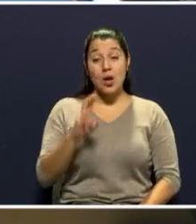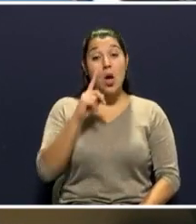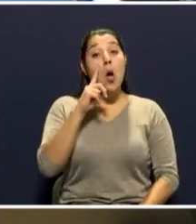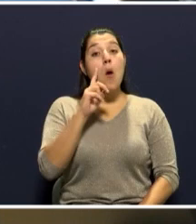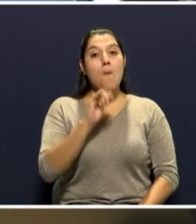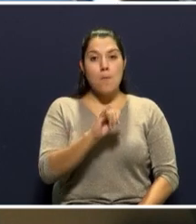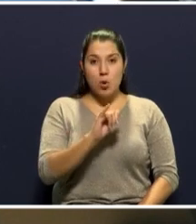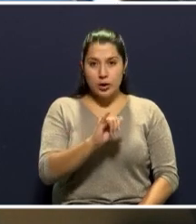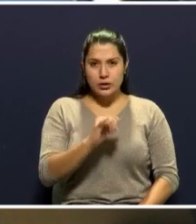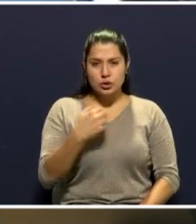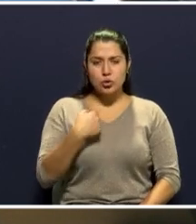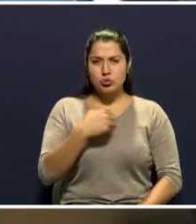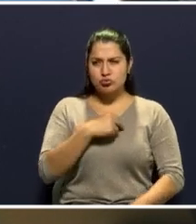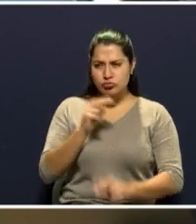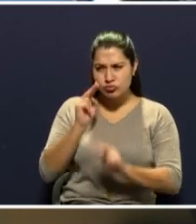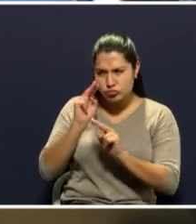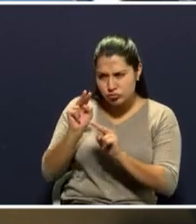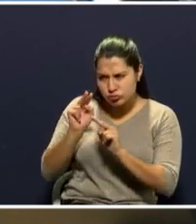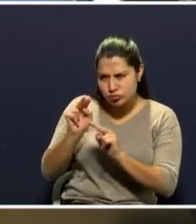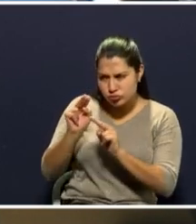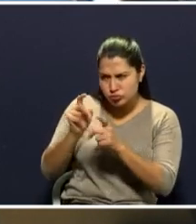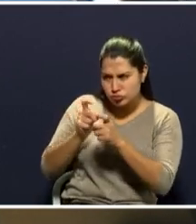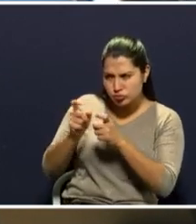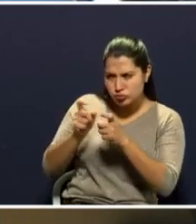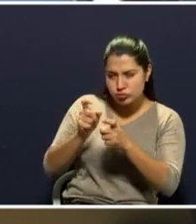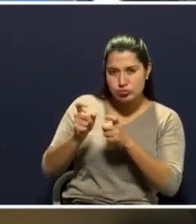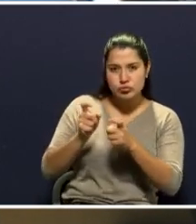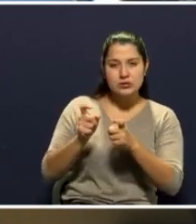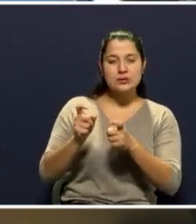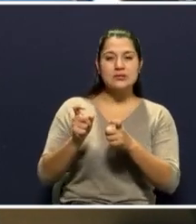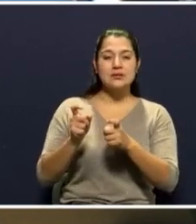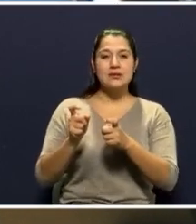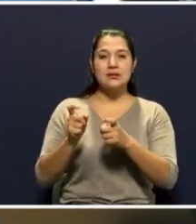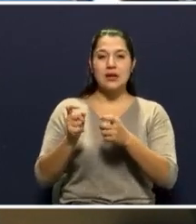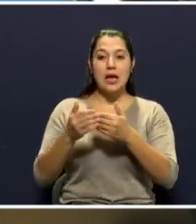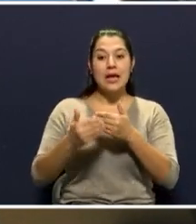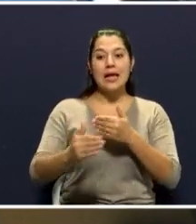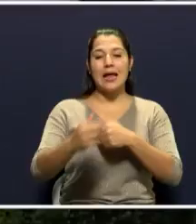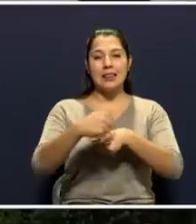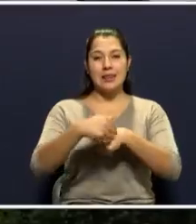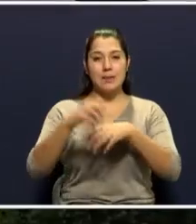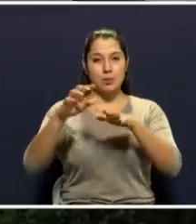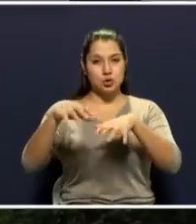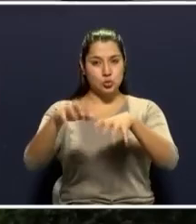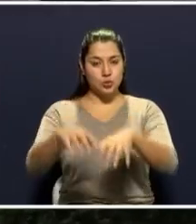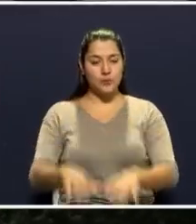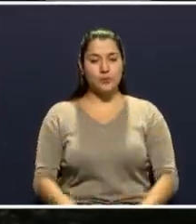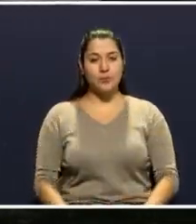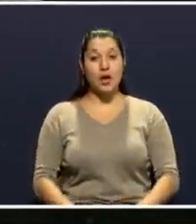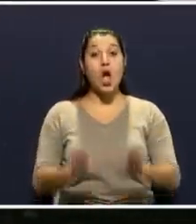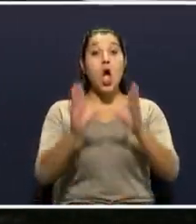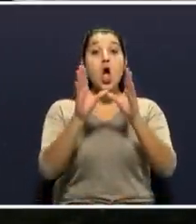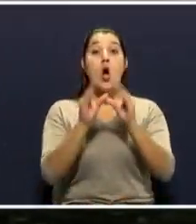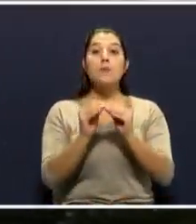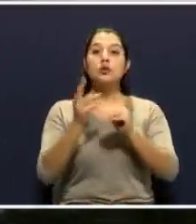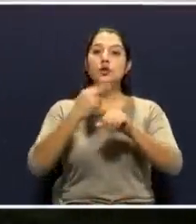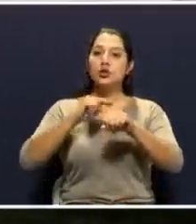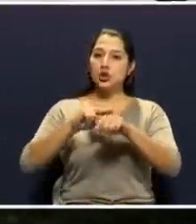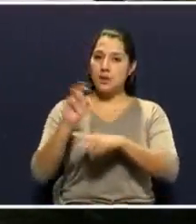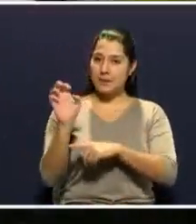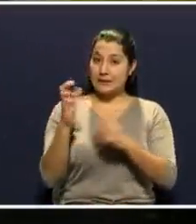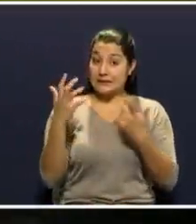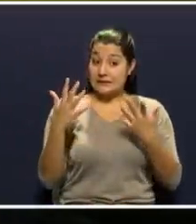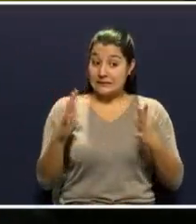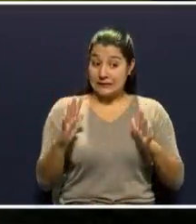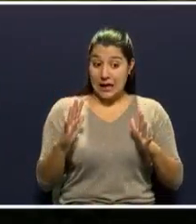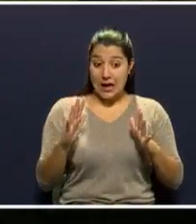el IMN estará monitoreando todos estos fenómenos durante lo que dure la temporada. En la Comisión Nacional de Emergencia se preparan todo